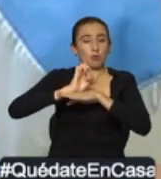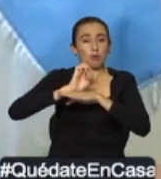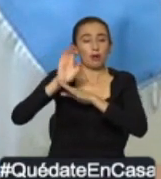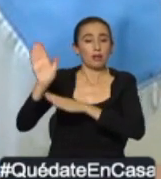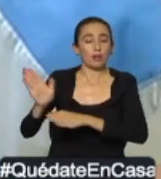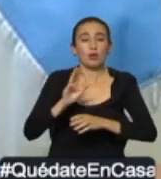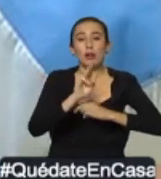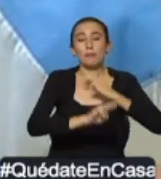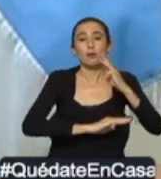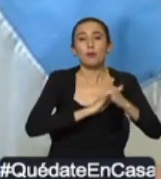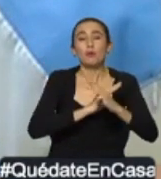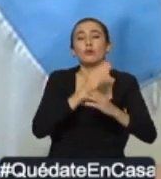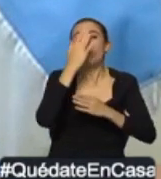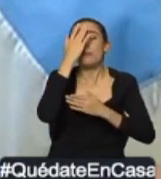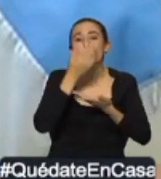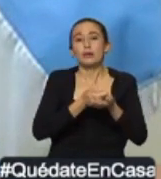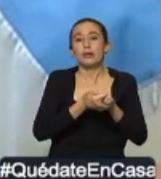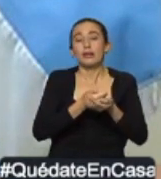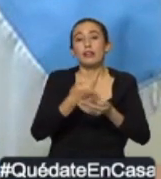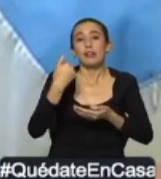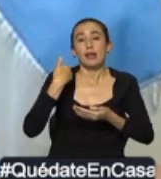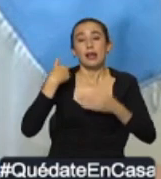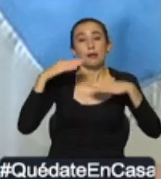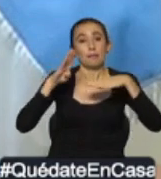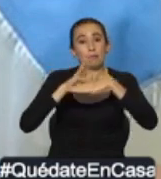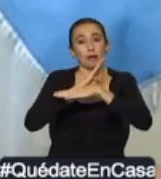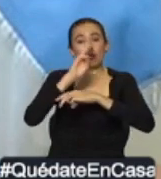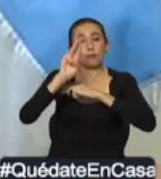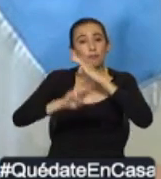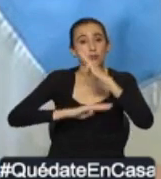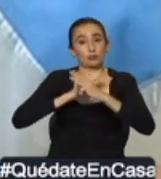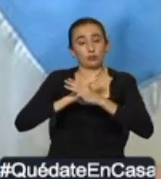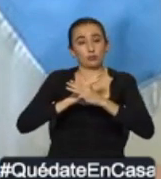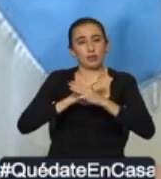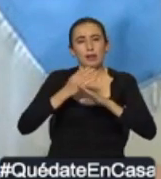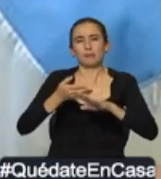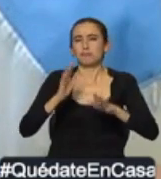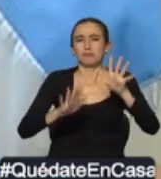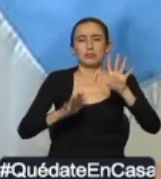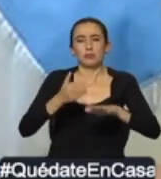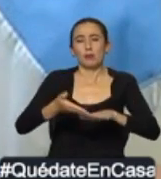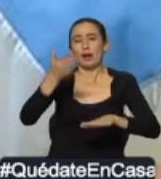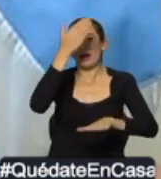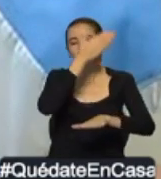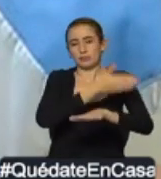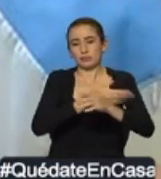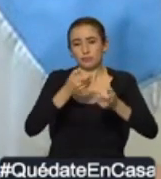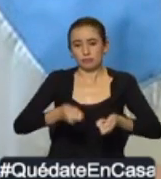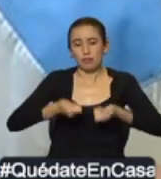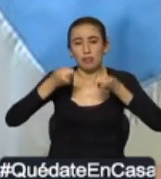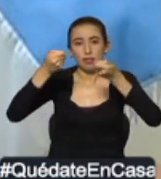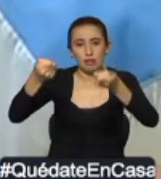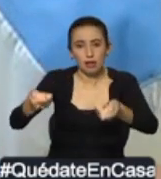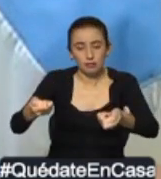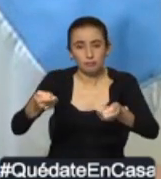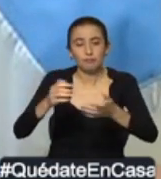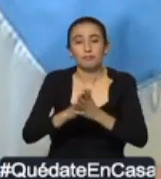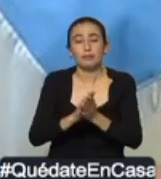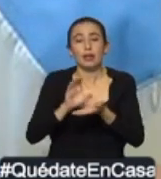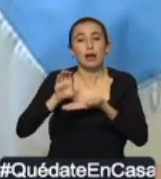región en acceder a los recursos que el banco mundial destinó hace dos semanas para mitigar los efectos de esta pandemia